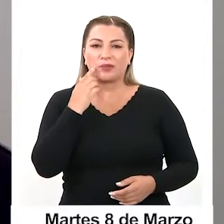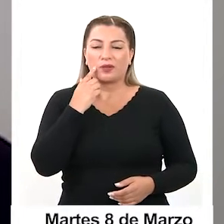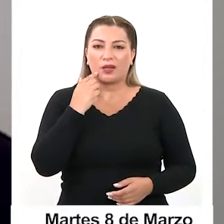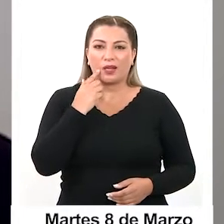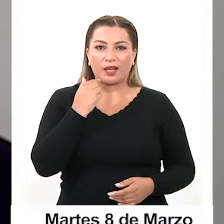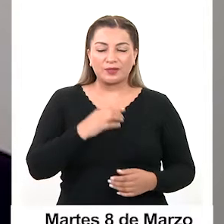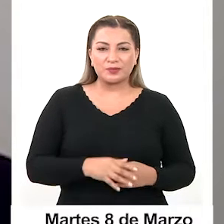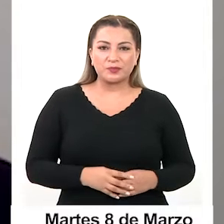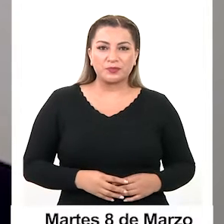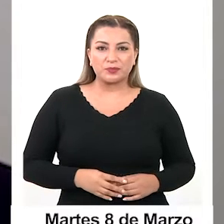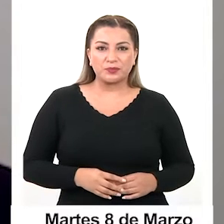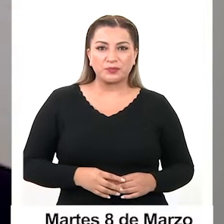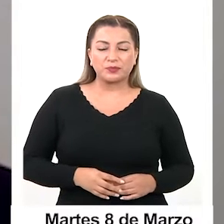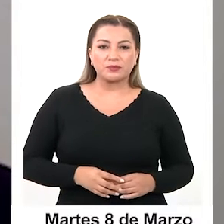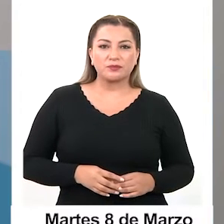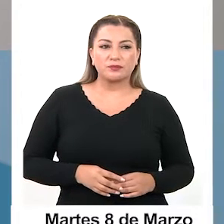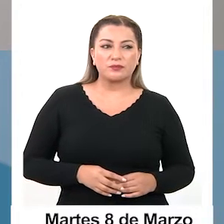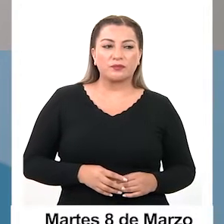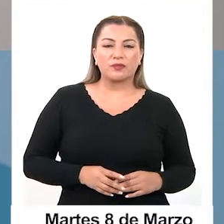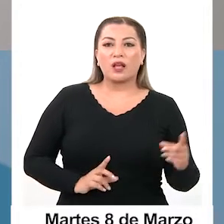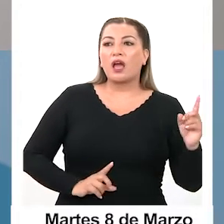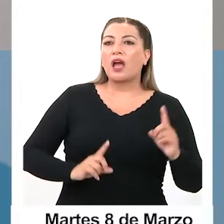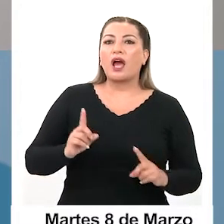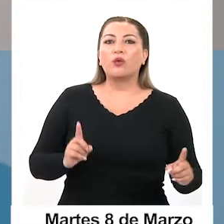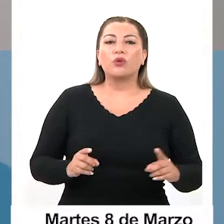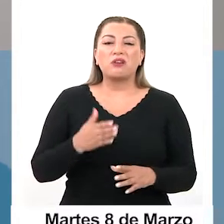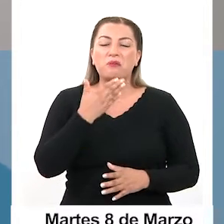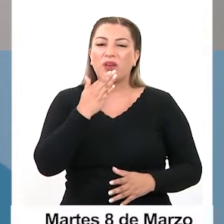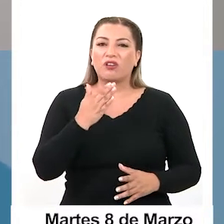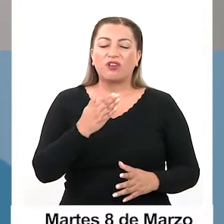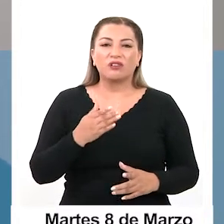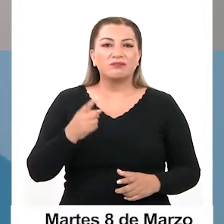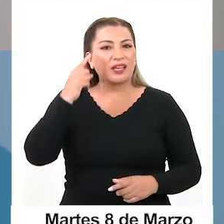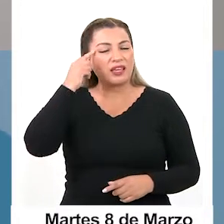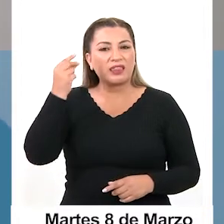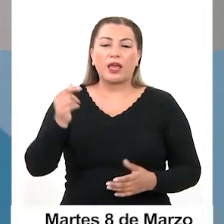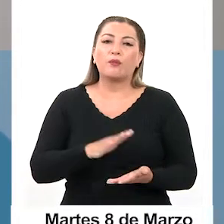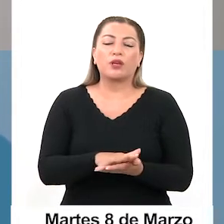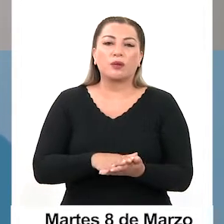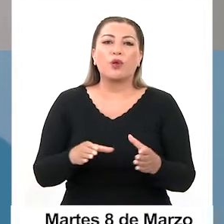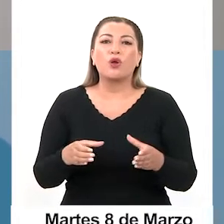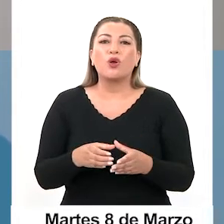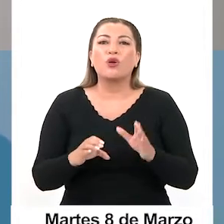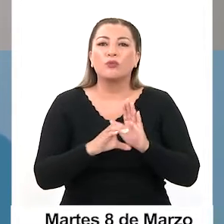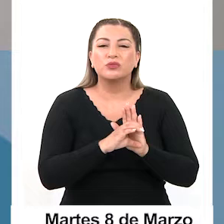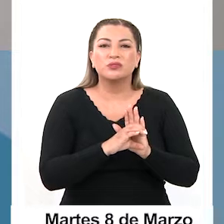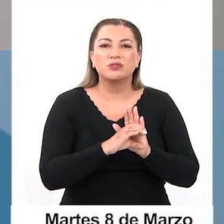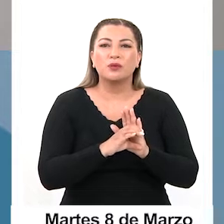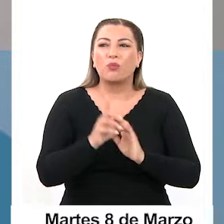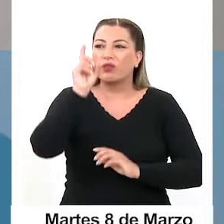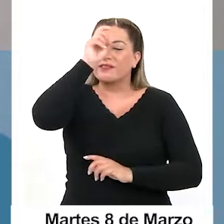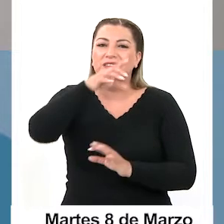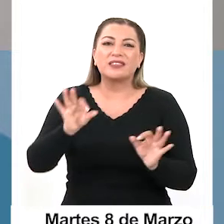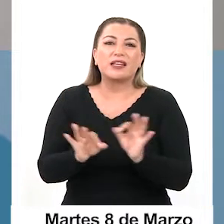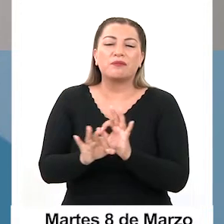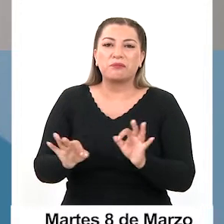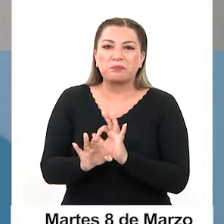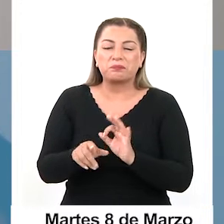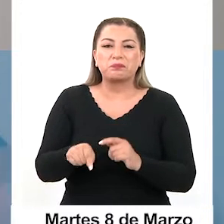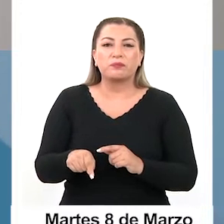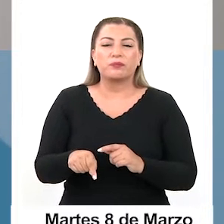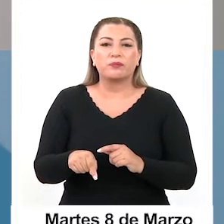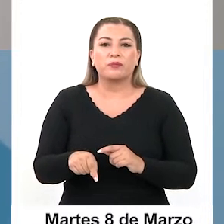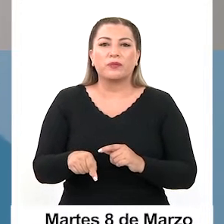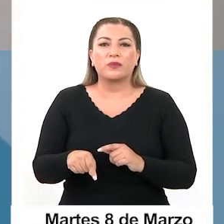lo vemos entre quienes tienen incluso las mejores intenciones ahora. Yo creo que, por ejemplo, en la convención es muy difícil explicar, estamos en pleno,